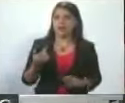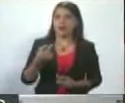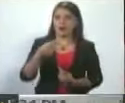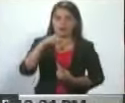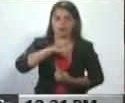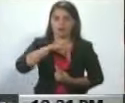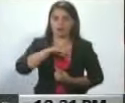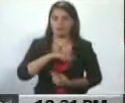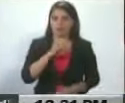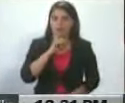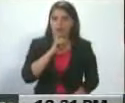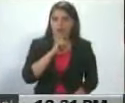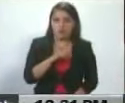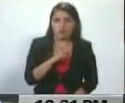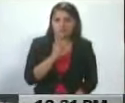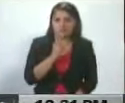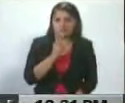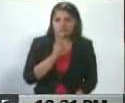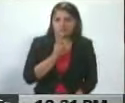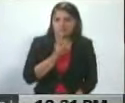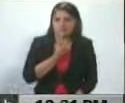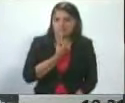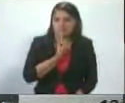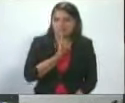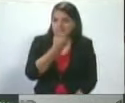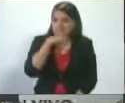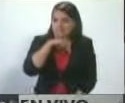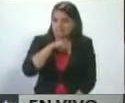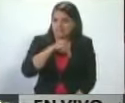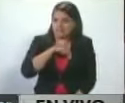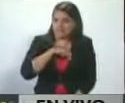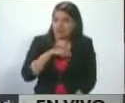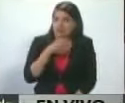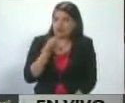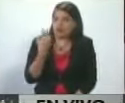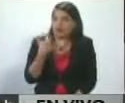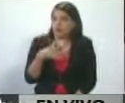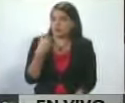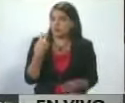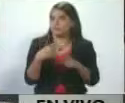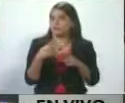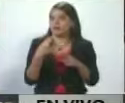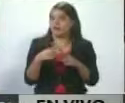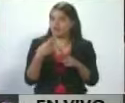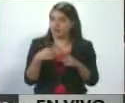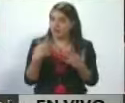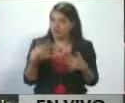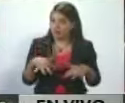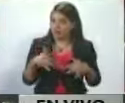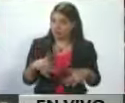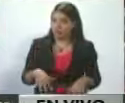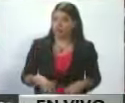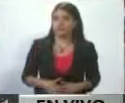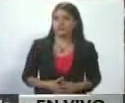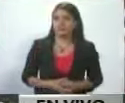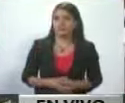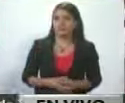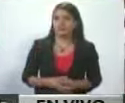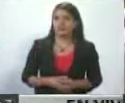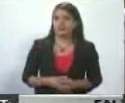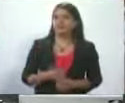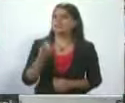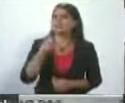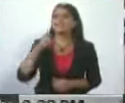dentro. Él carga mucho odio y mucho veneno, muy peligroso. Por eso nos llama a los